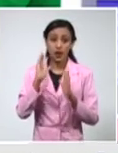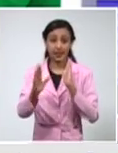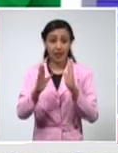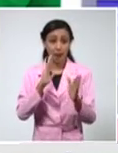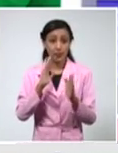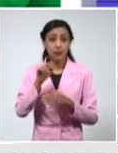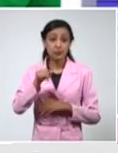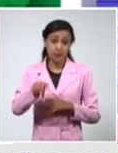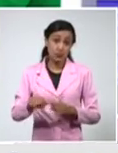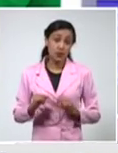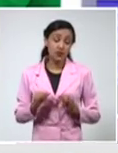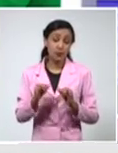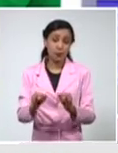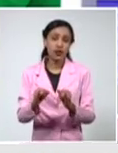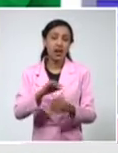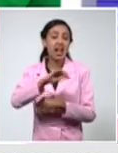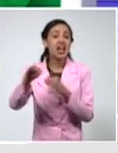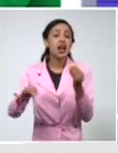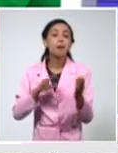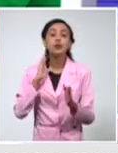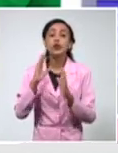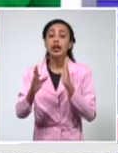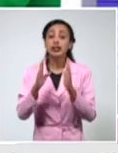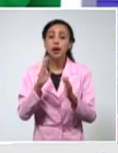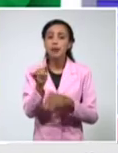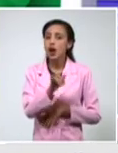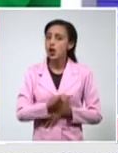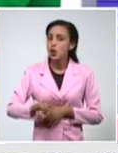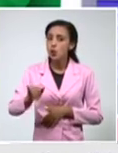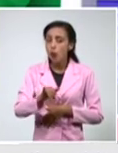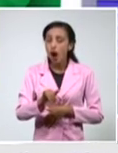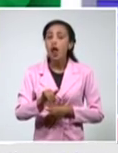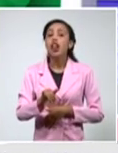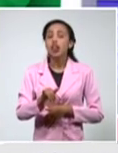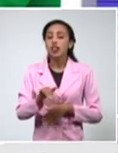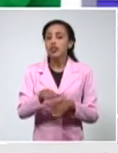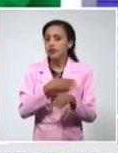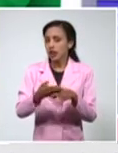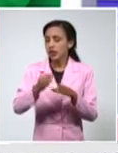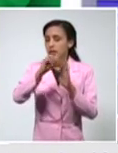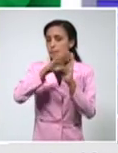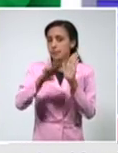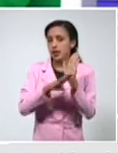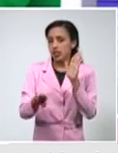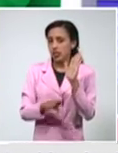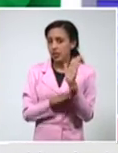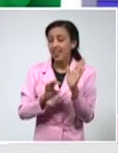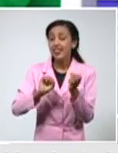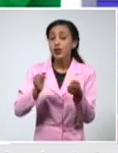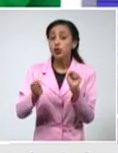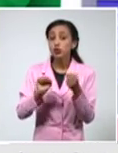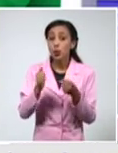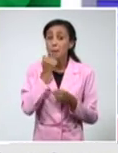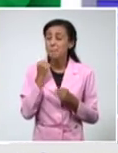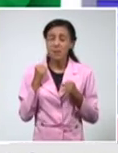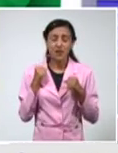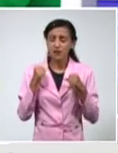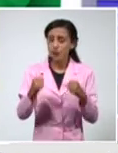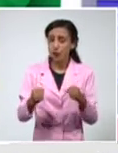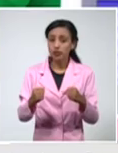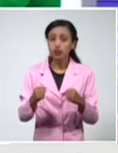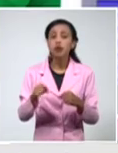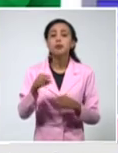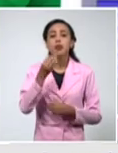dije ayer, un cambio de fase conlleva un grupo de medidas de restricción todavía un poco mayor para